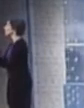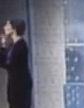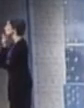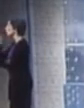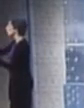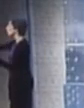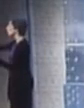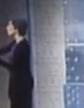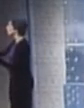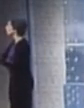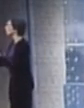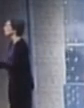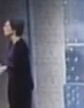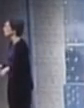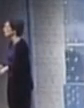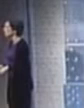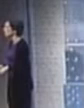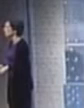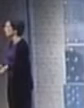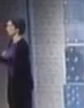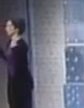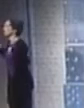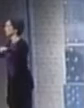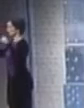¿Cómo nos enseñaron a leer y escribir? ¿Mande?